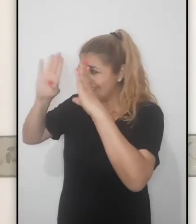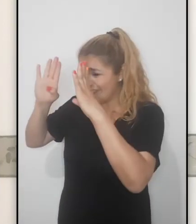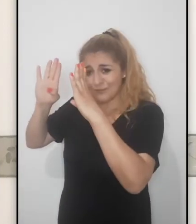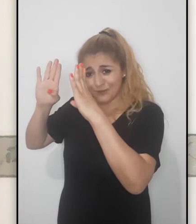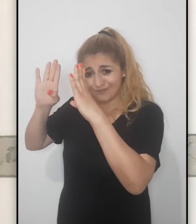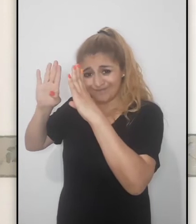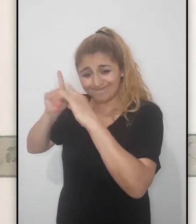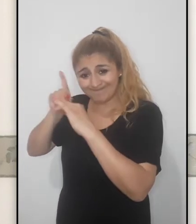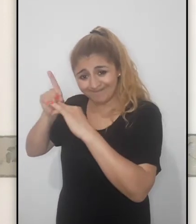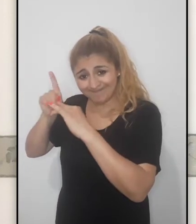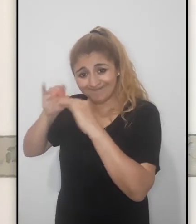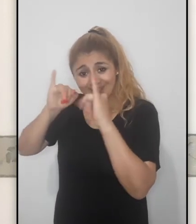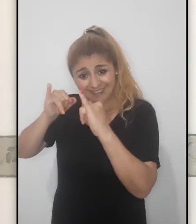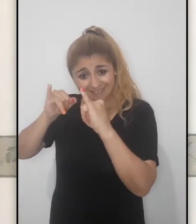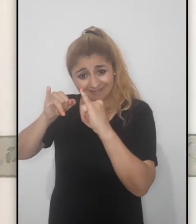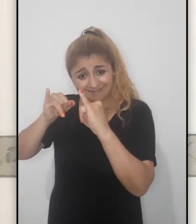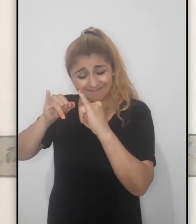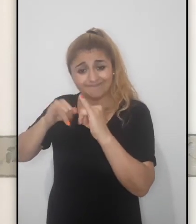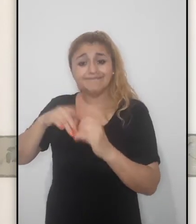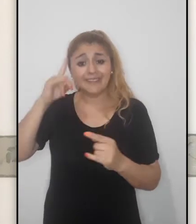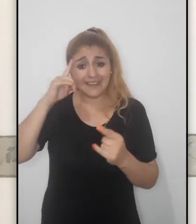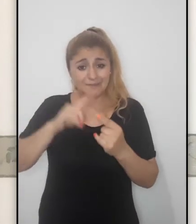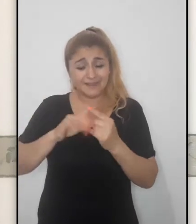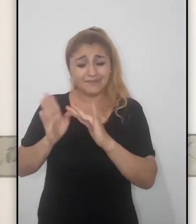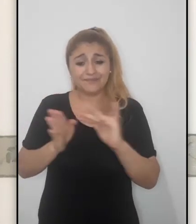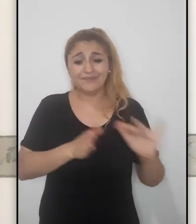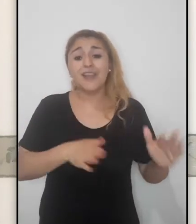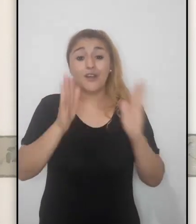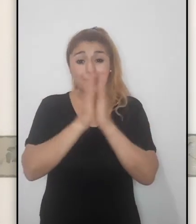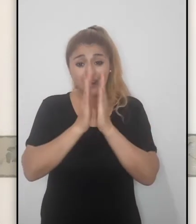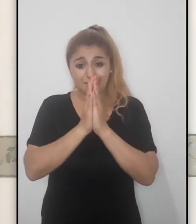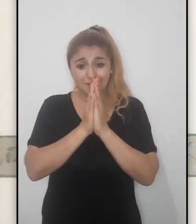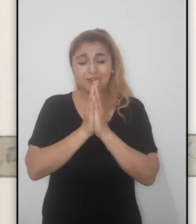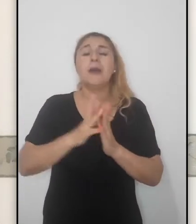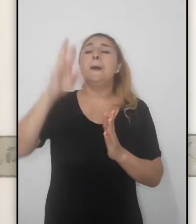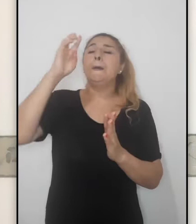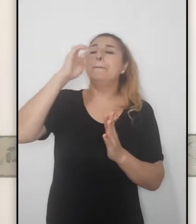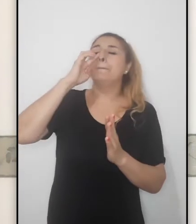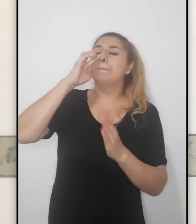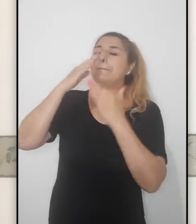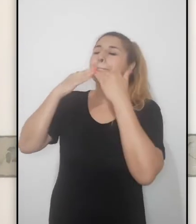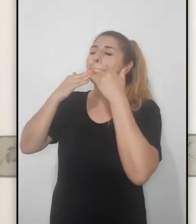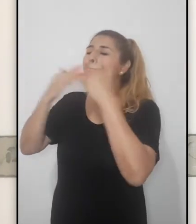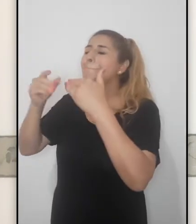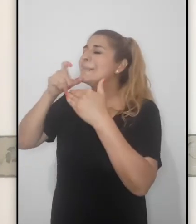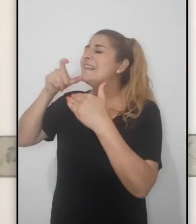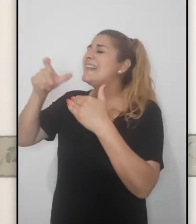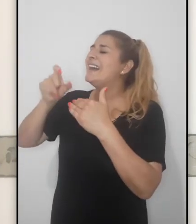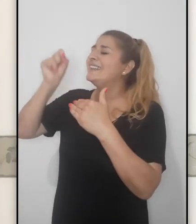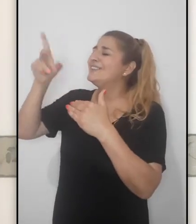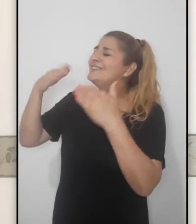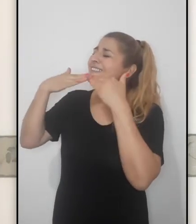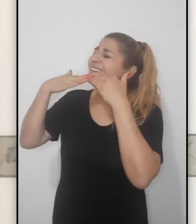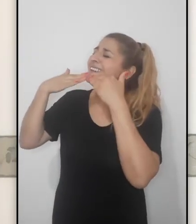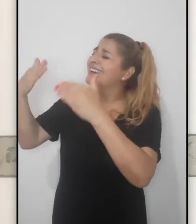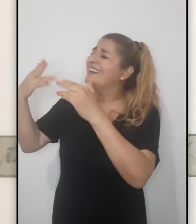ahora vamos gracias padre por tu palabra que podamos vivirla